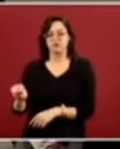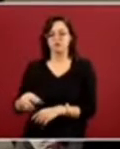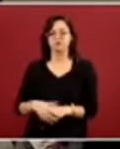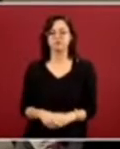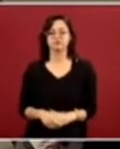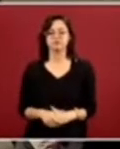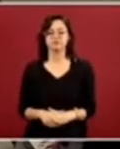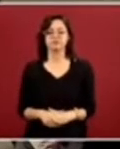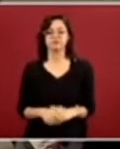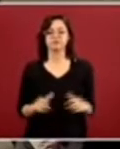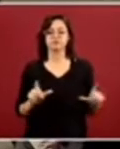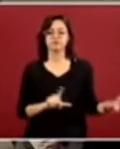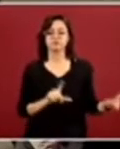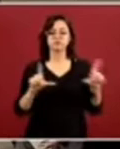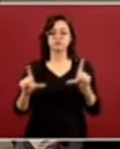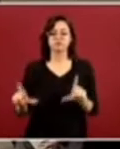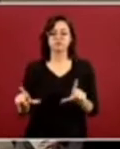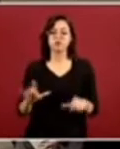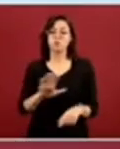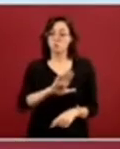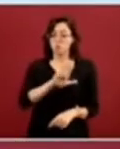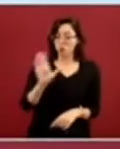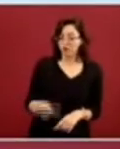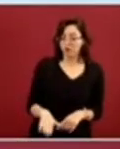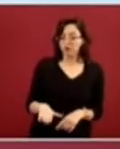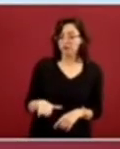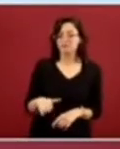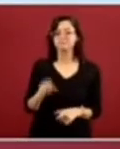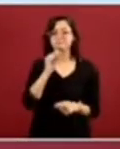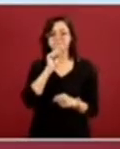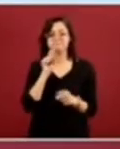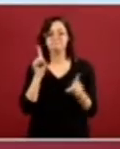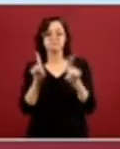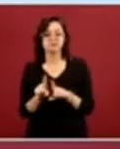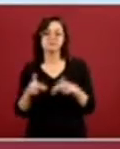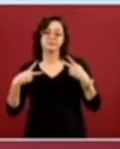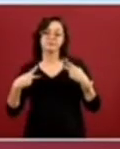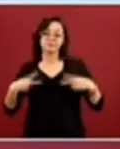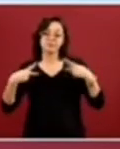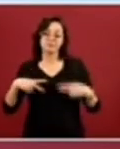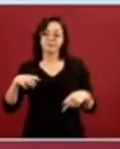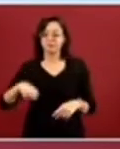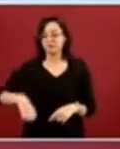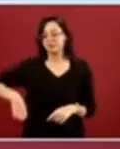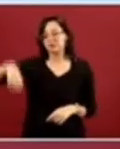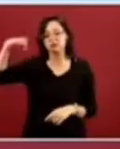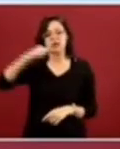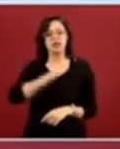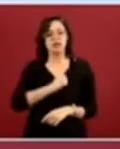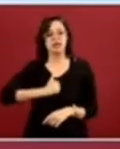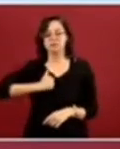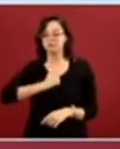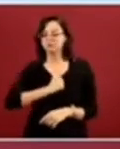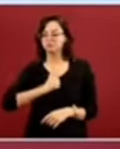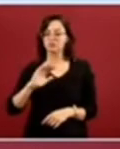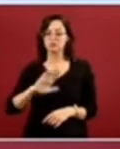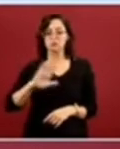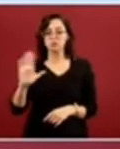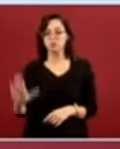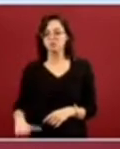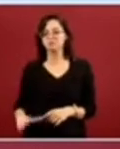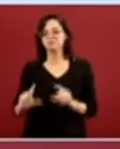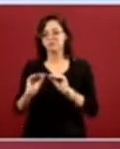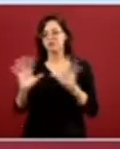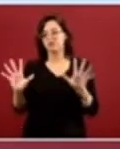En la mortalidad lo vemos también, cuando vemos la distribución de edad de las personas que muy desafortunadamente han perdido la vida, es muy